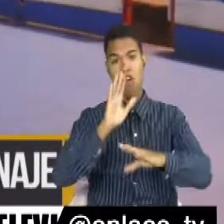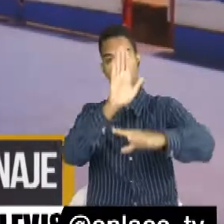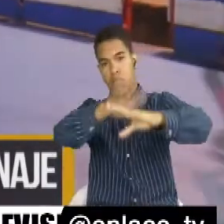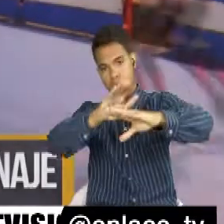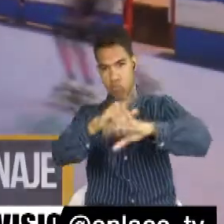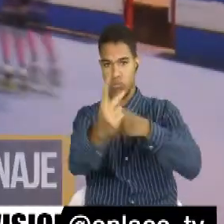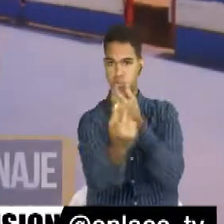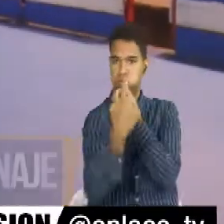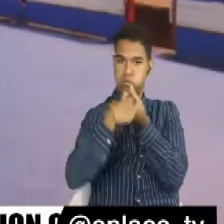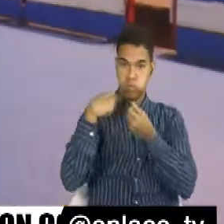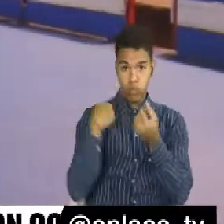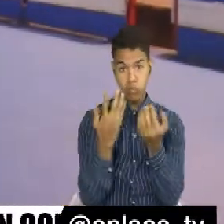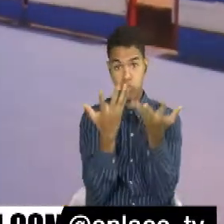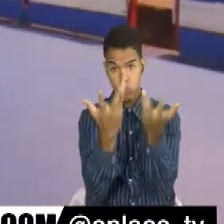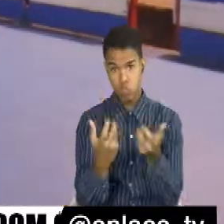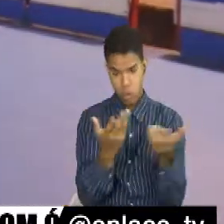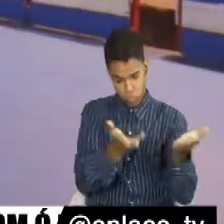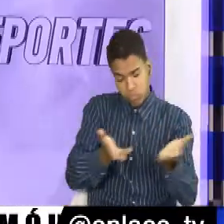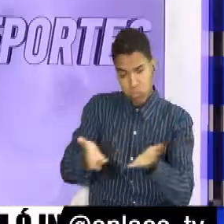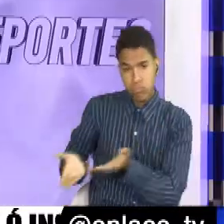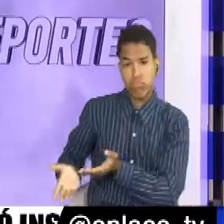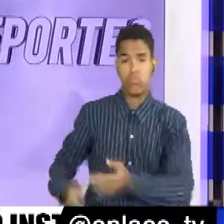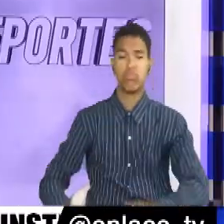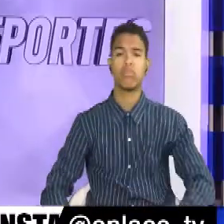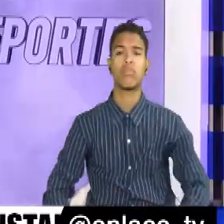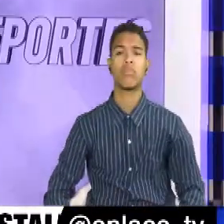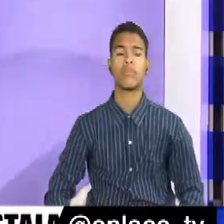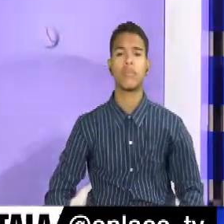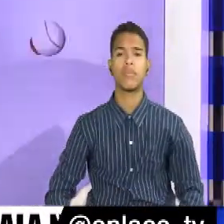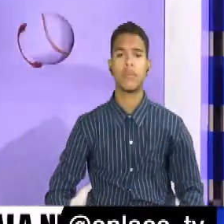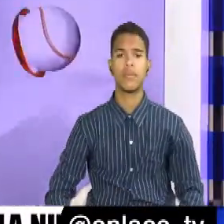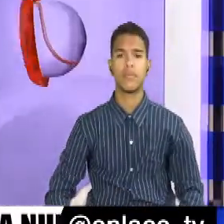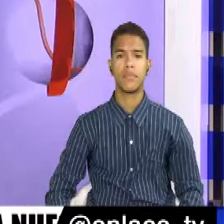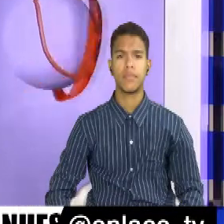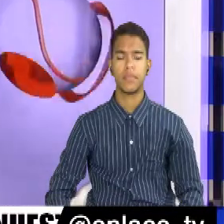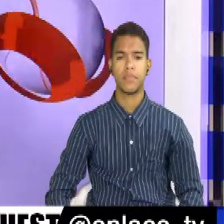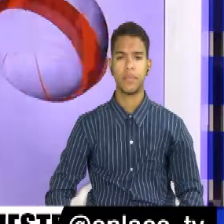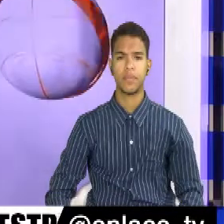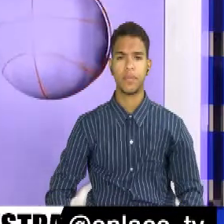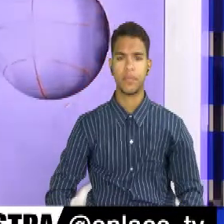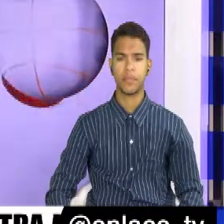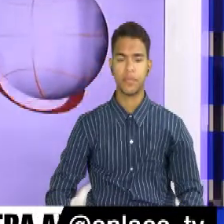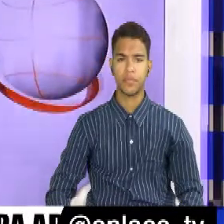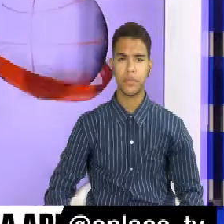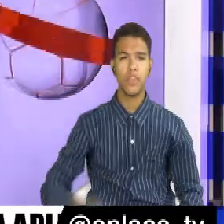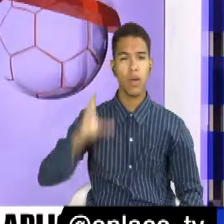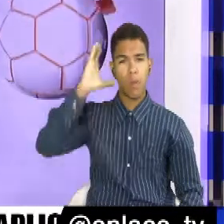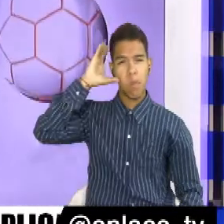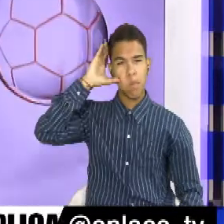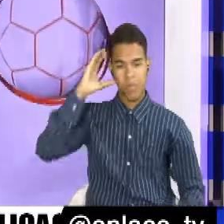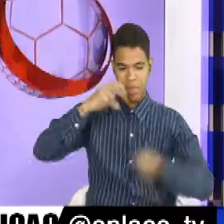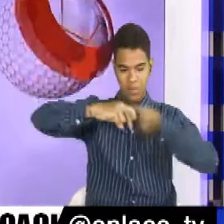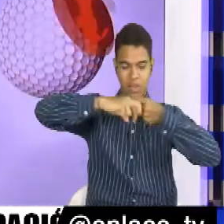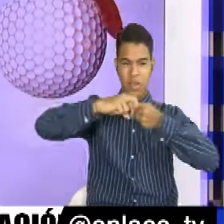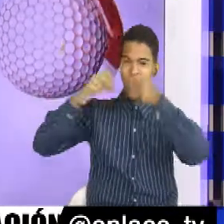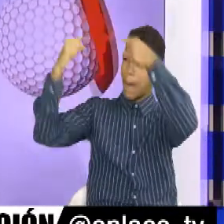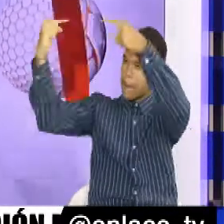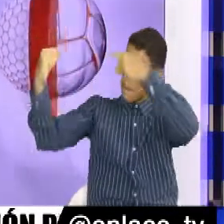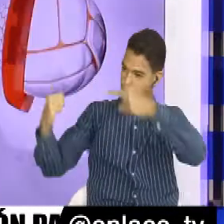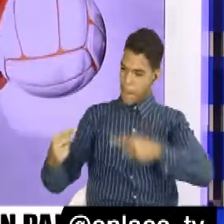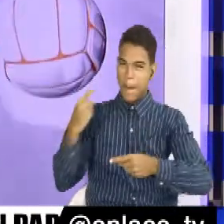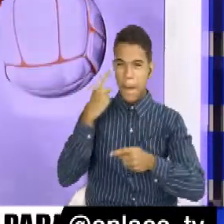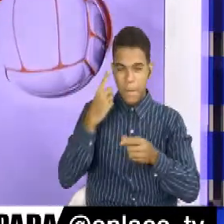para quienes deseen pertenecer a ellas. Y ya están listos los abonos para los partidos de la Alianza Petrolera en